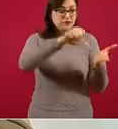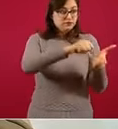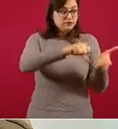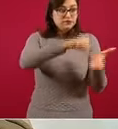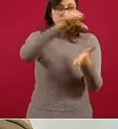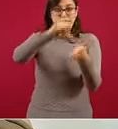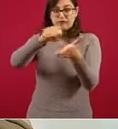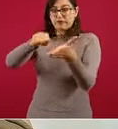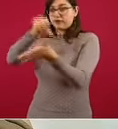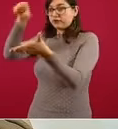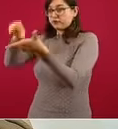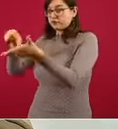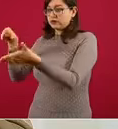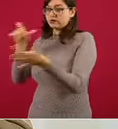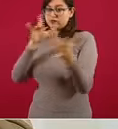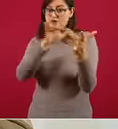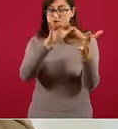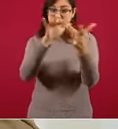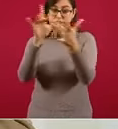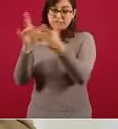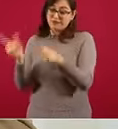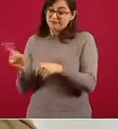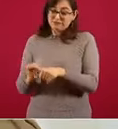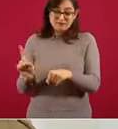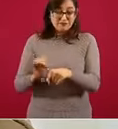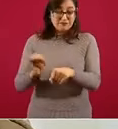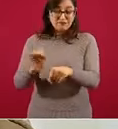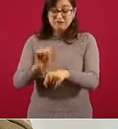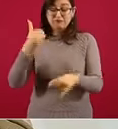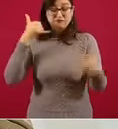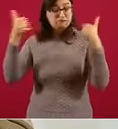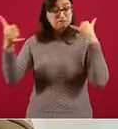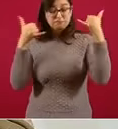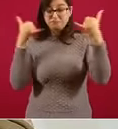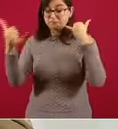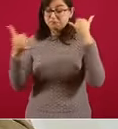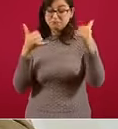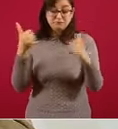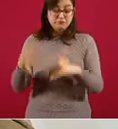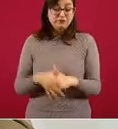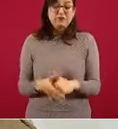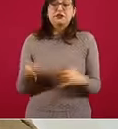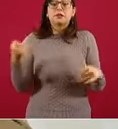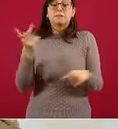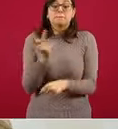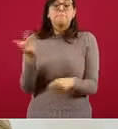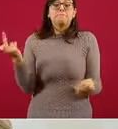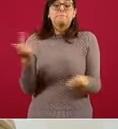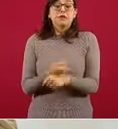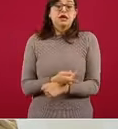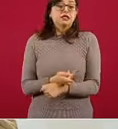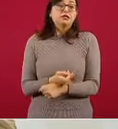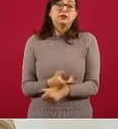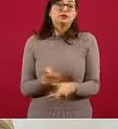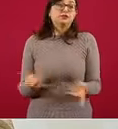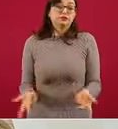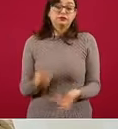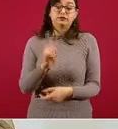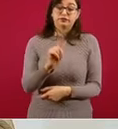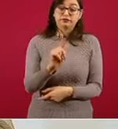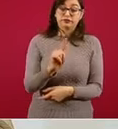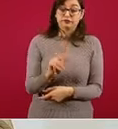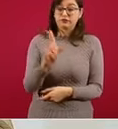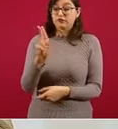ya van por el C5 diarias, o sea, de llamadas que se atienden, ¿no? Pero eso que implica alrededor de unos 70,